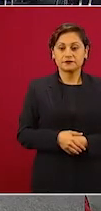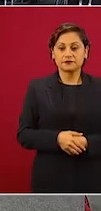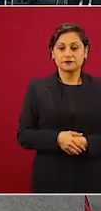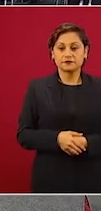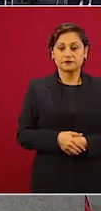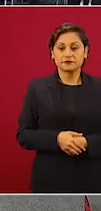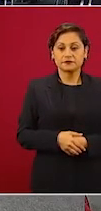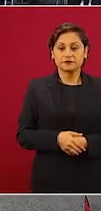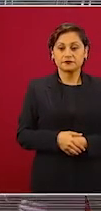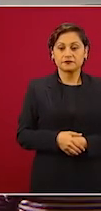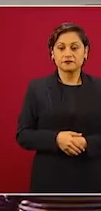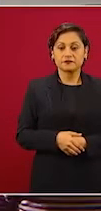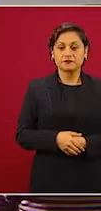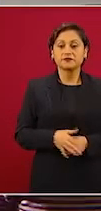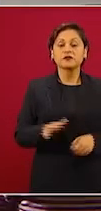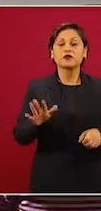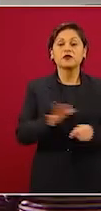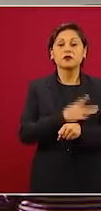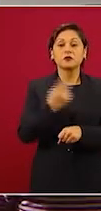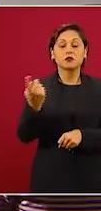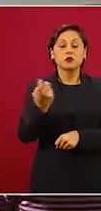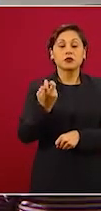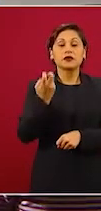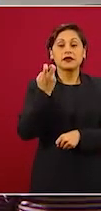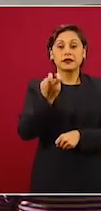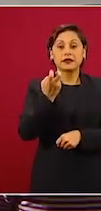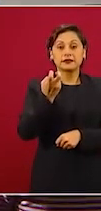esa resolución que fue para